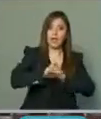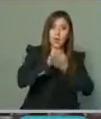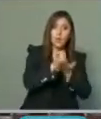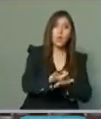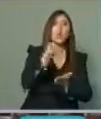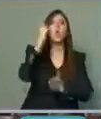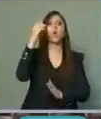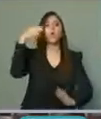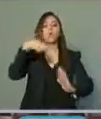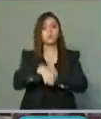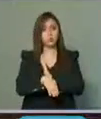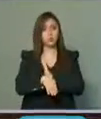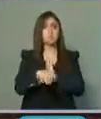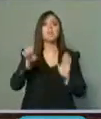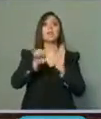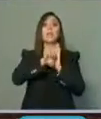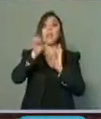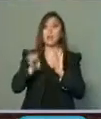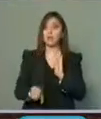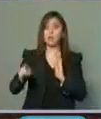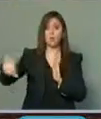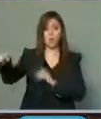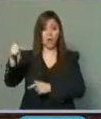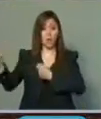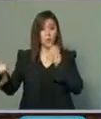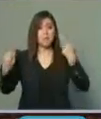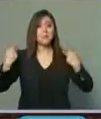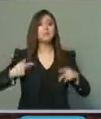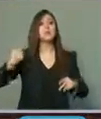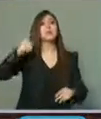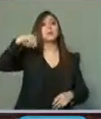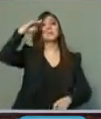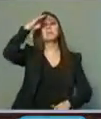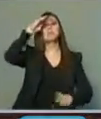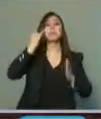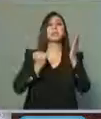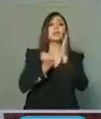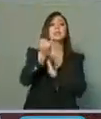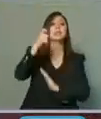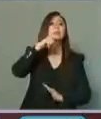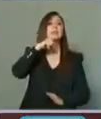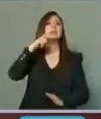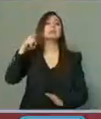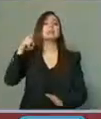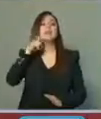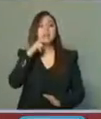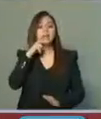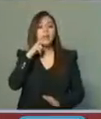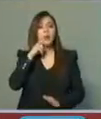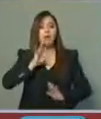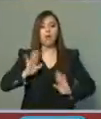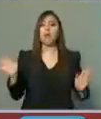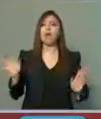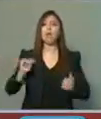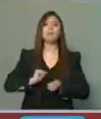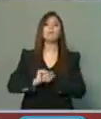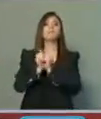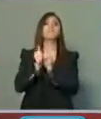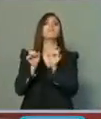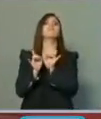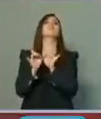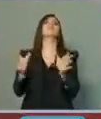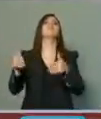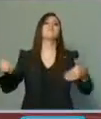una sexualidad no responsable y tiene un bebé a los 14 años. O a los 19, como decías. O a los 19. Claro, a los Que de hecho 19. es como empezar a entender